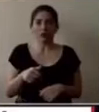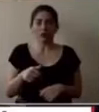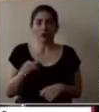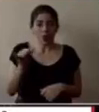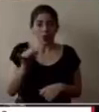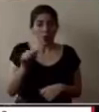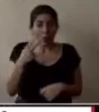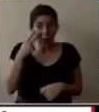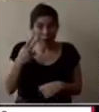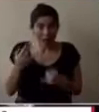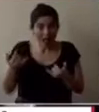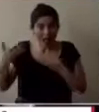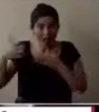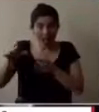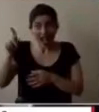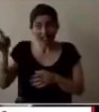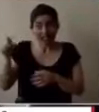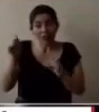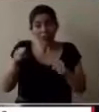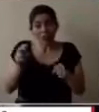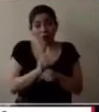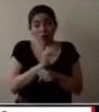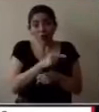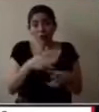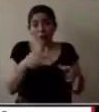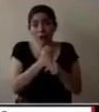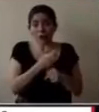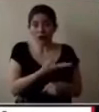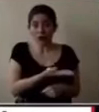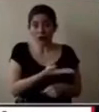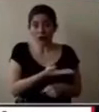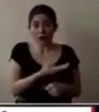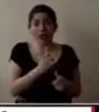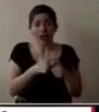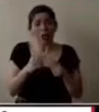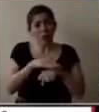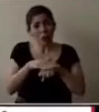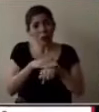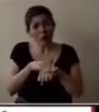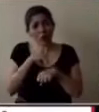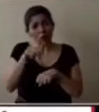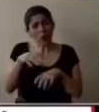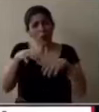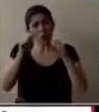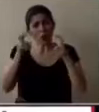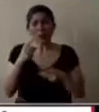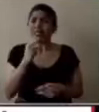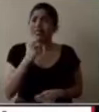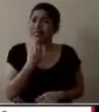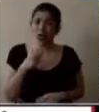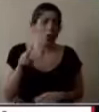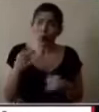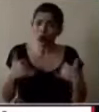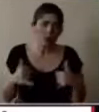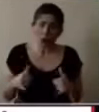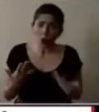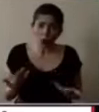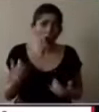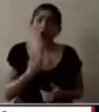lo que estamos viendo en la calle. Entonces, por favor, tomémonos esto en serio. Esto no es jugando.